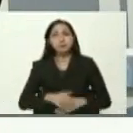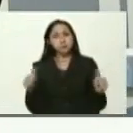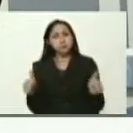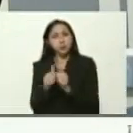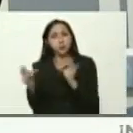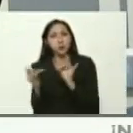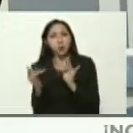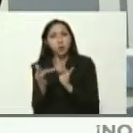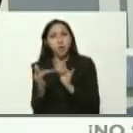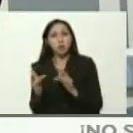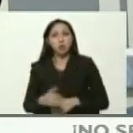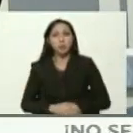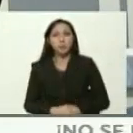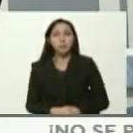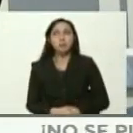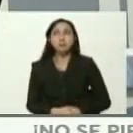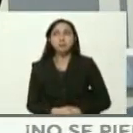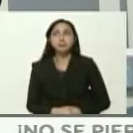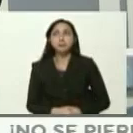inmediato.